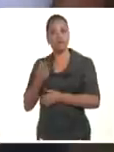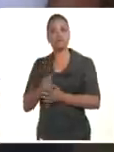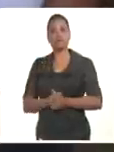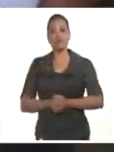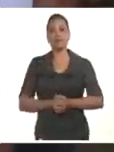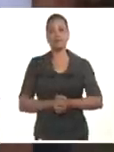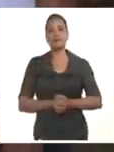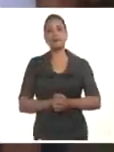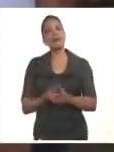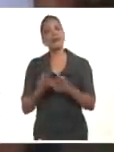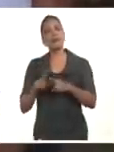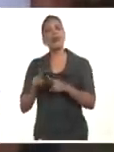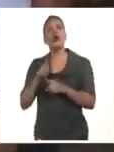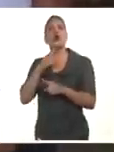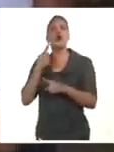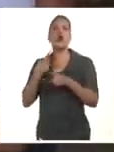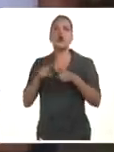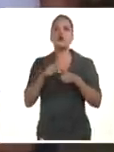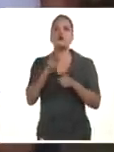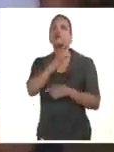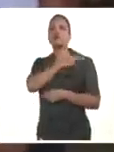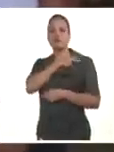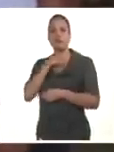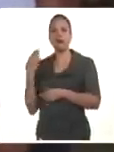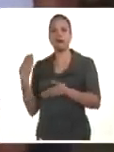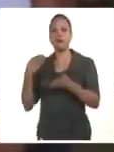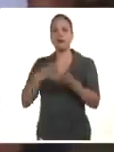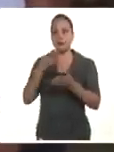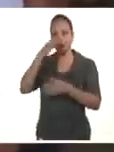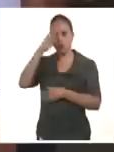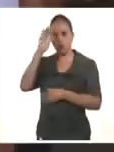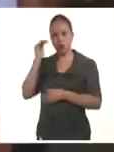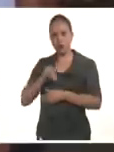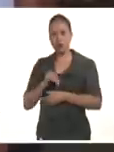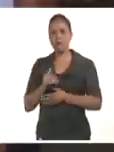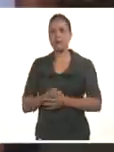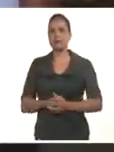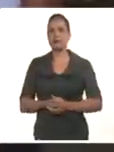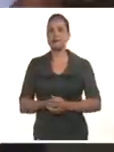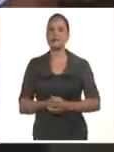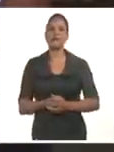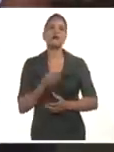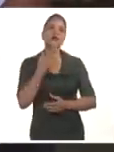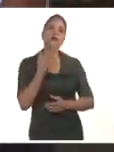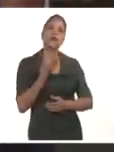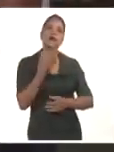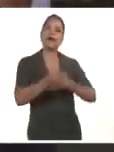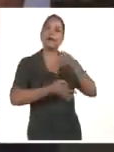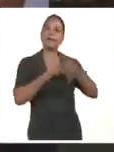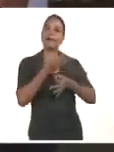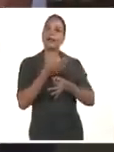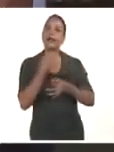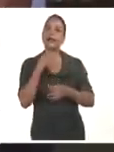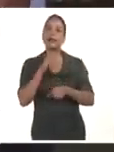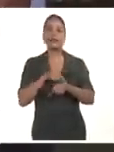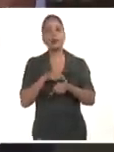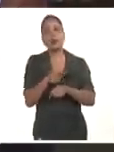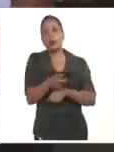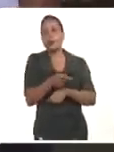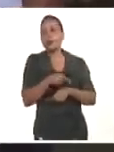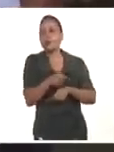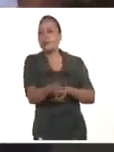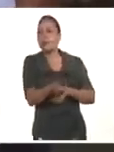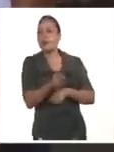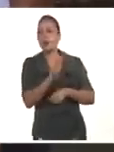pero han sido otras muchas las autoridades del país y también de la provincia que han estado acá. Bueno, decirle que bueno, aquí hace recientemente